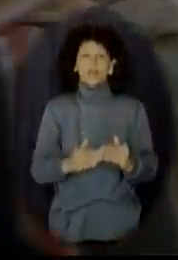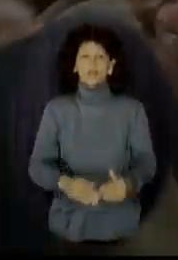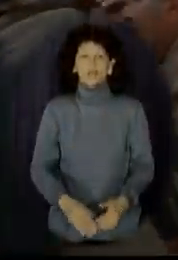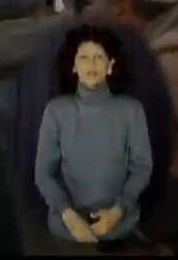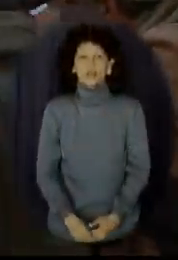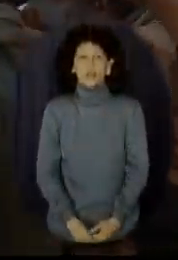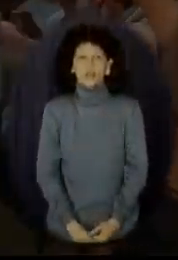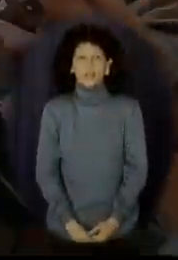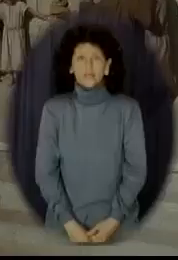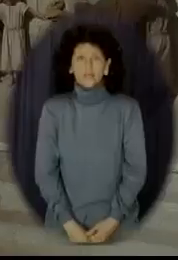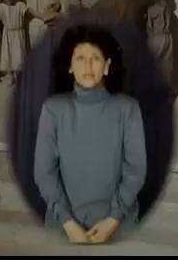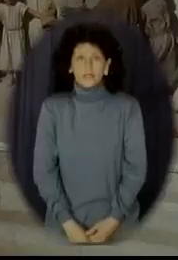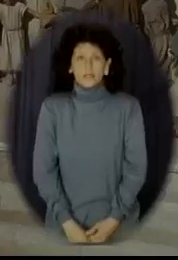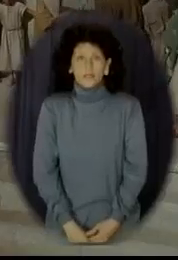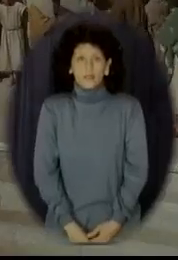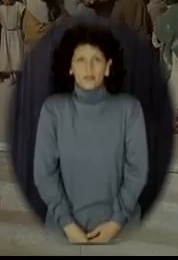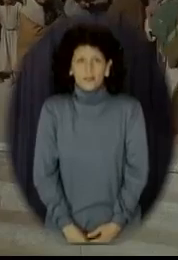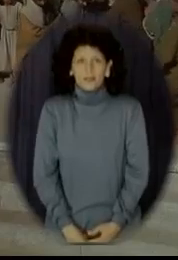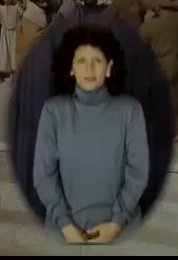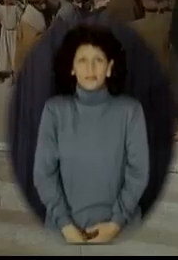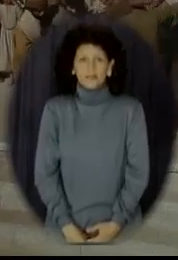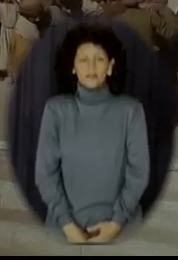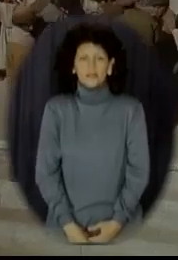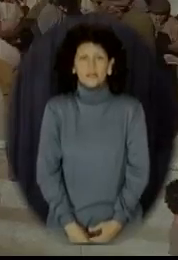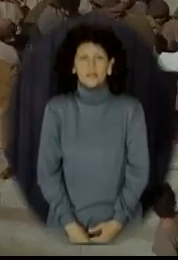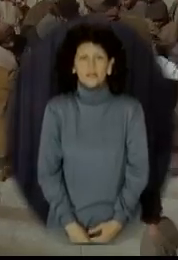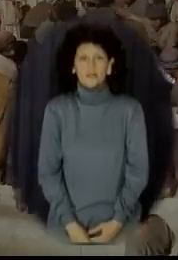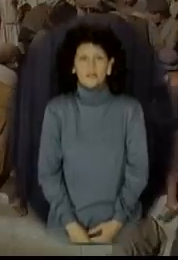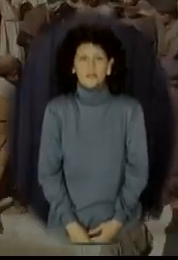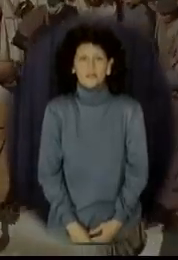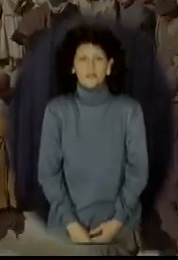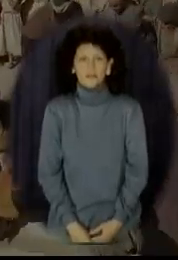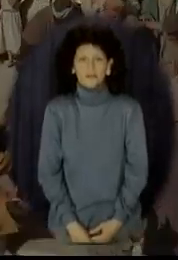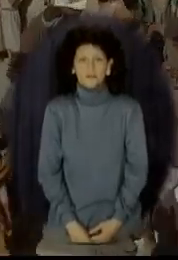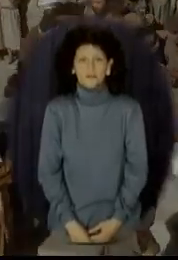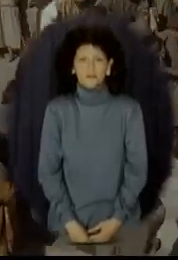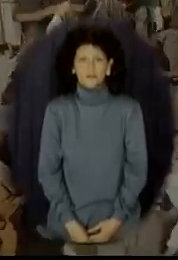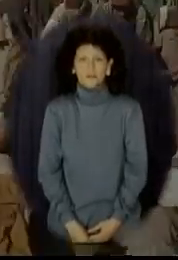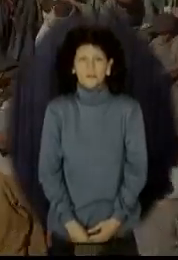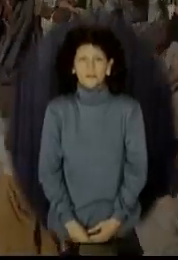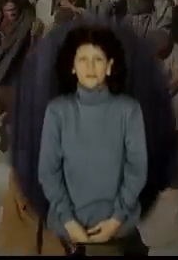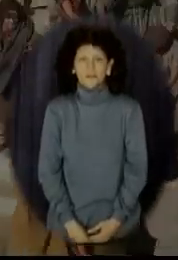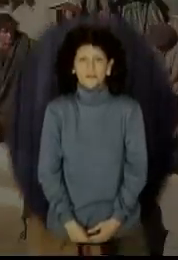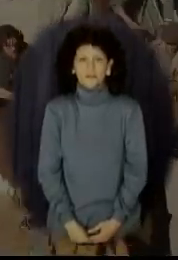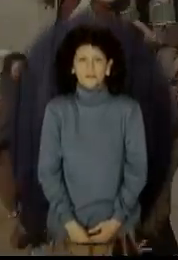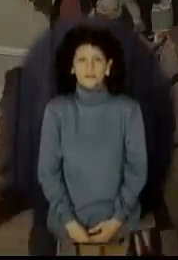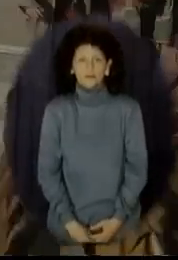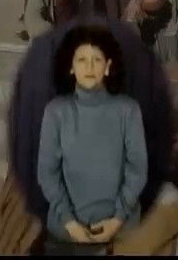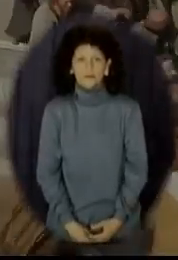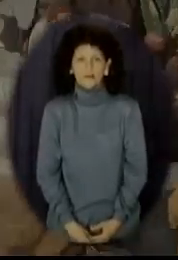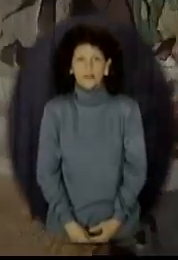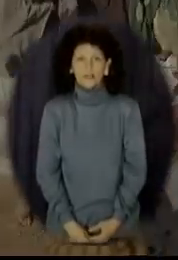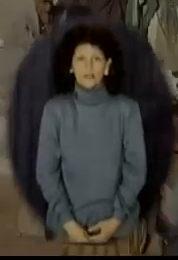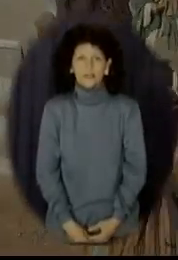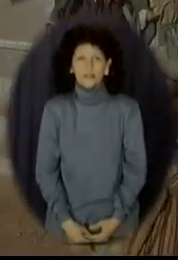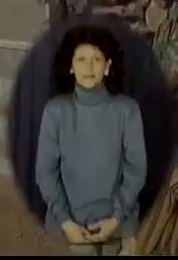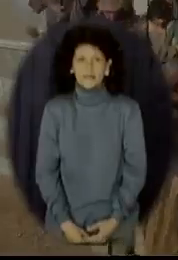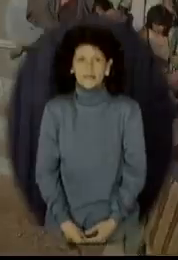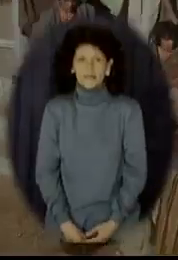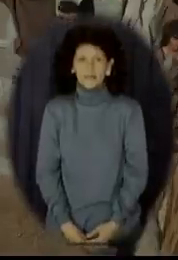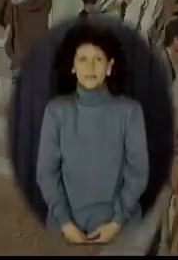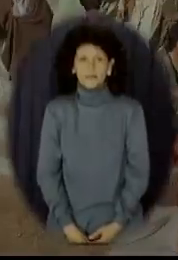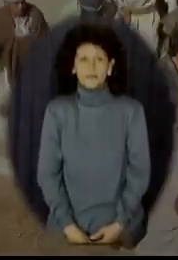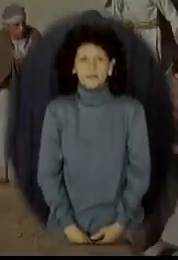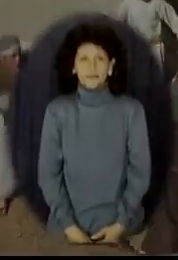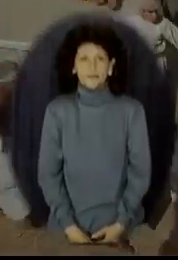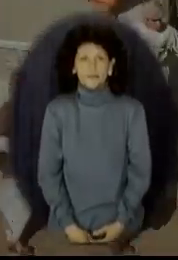Con estas palabras, Jesús se identificó como el Mesías enviado por Dios para salvar a su pueblo. Estos judíos no